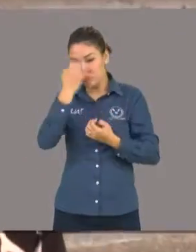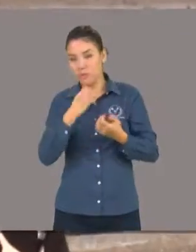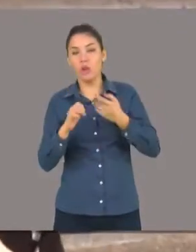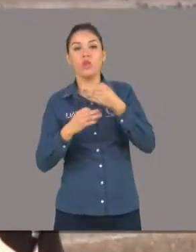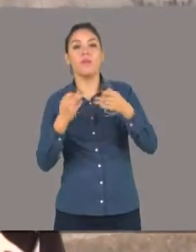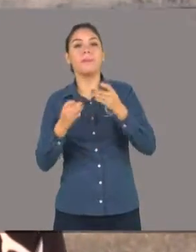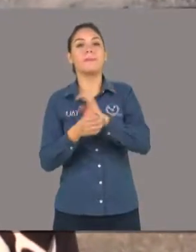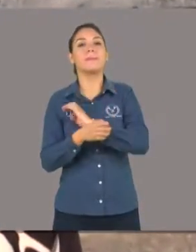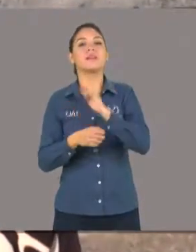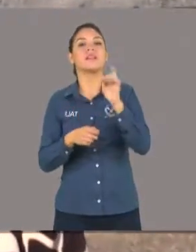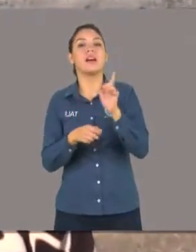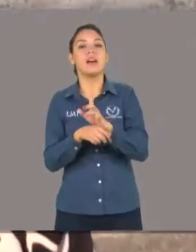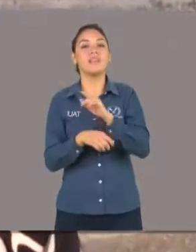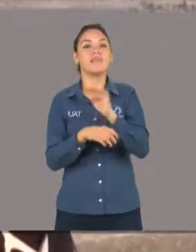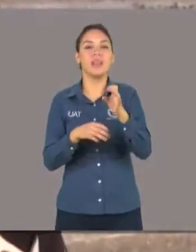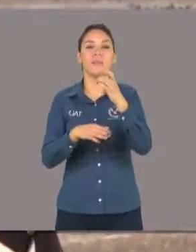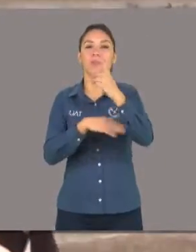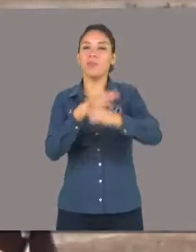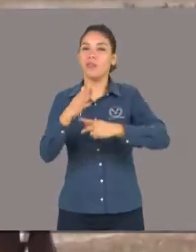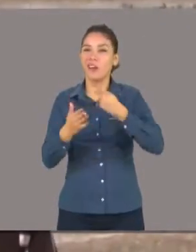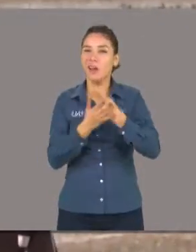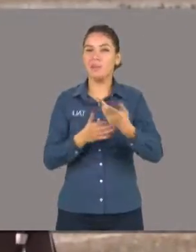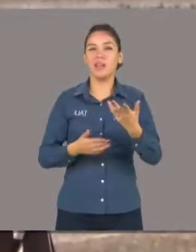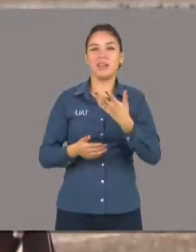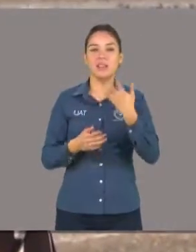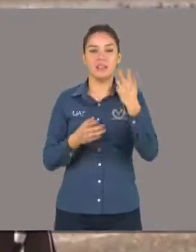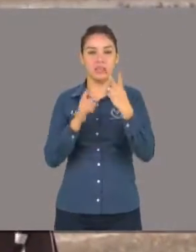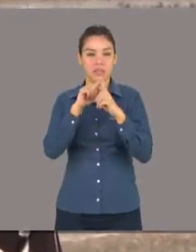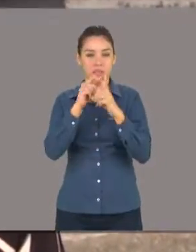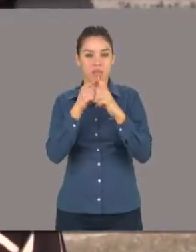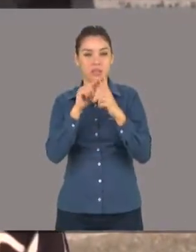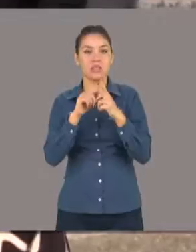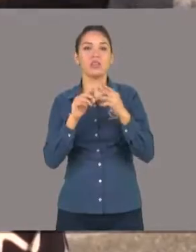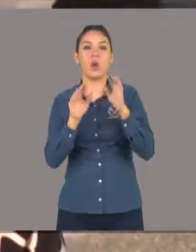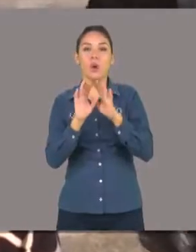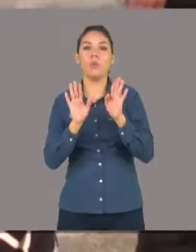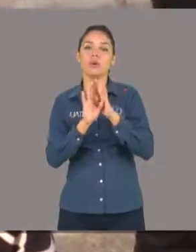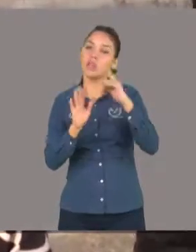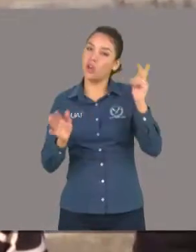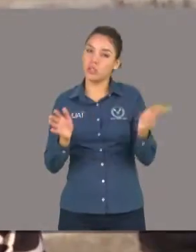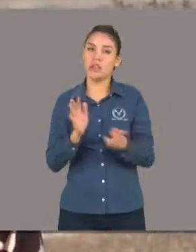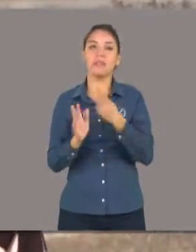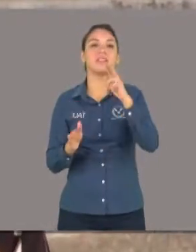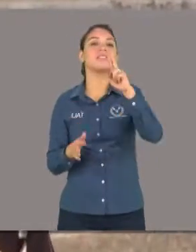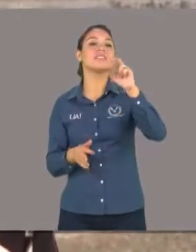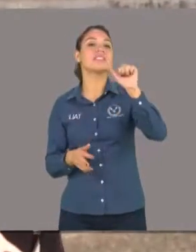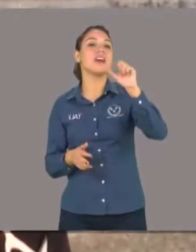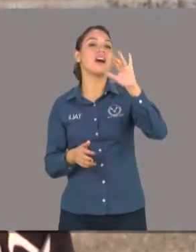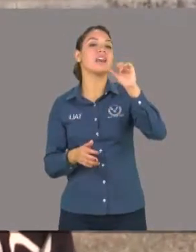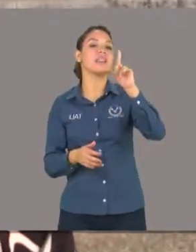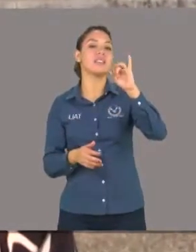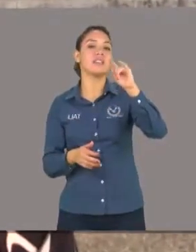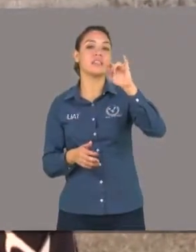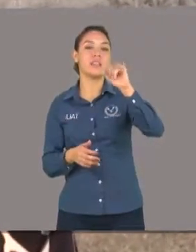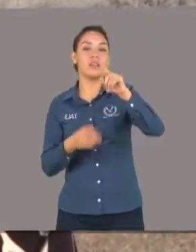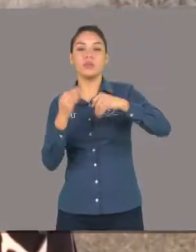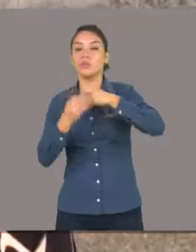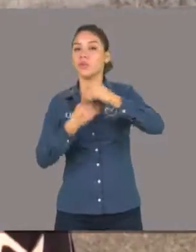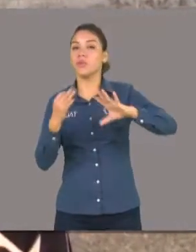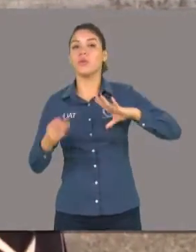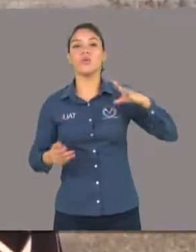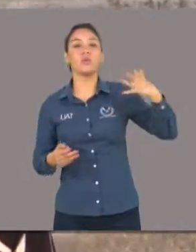especialidades, los programas, los dos programas que tenemos están reacreditados, orgullosamente